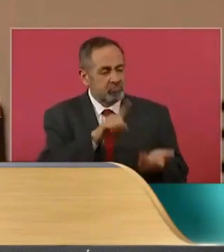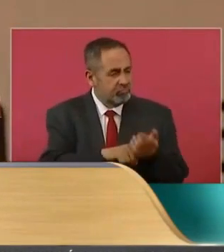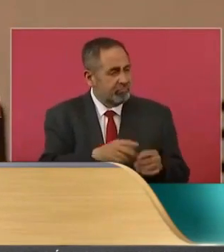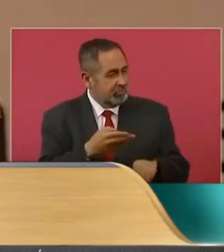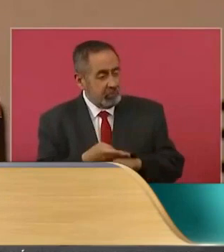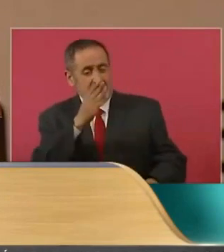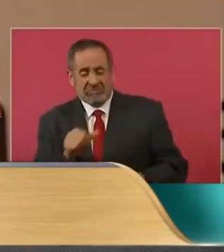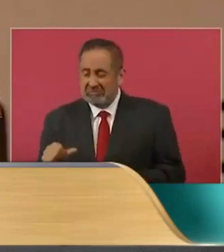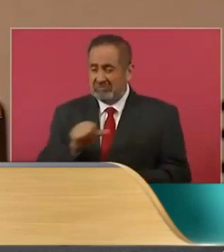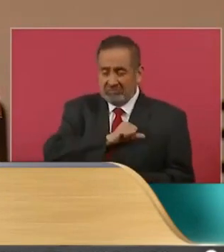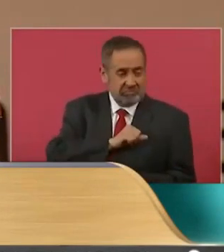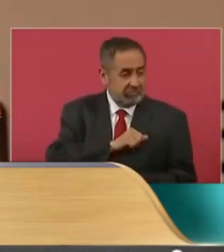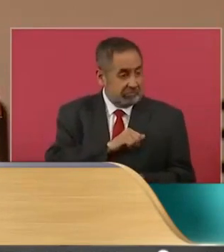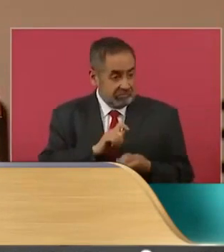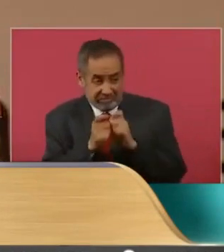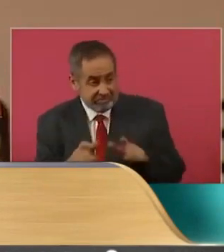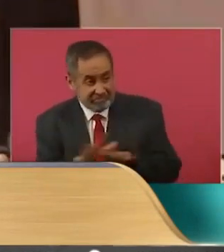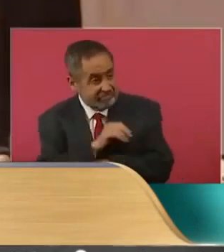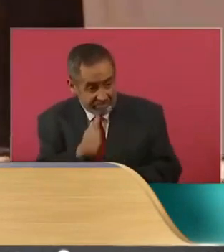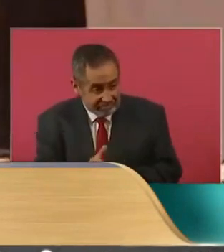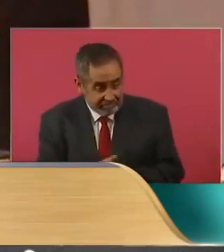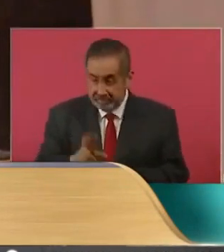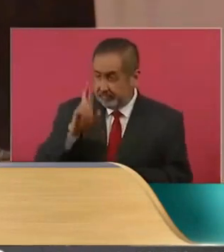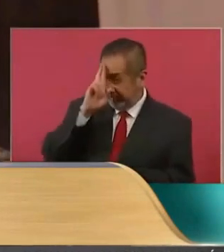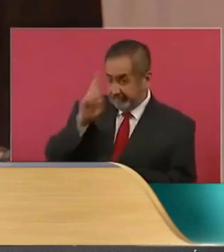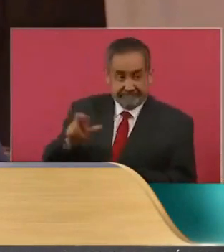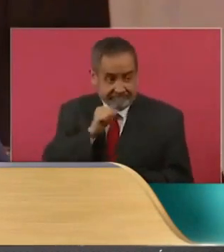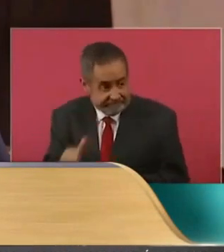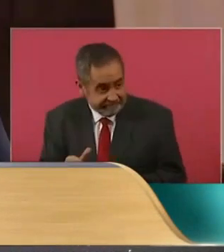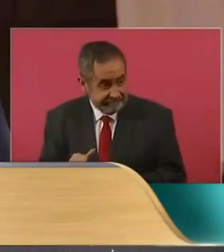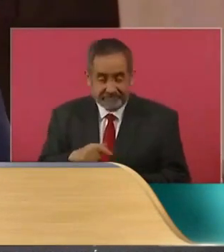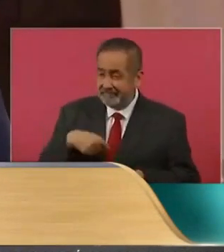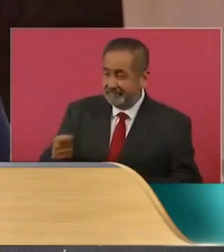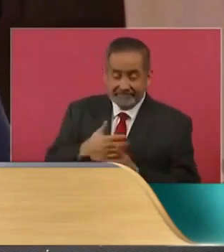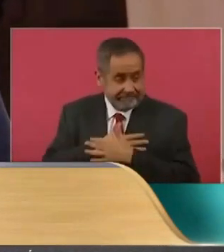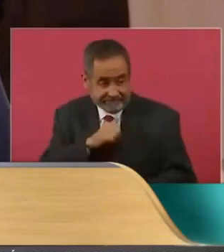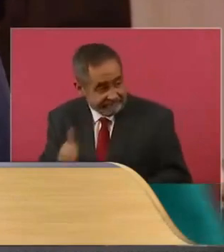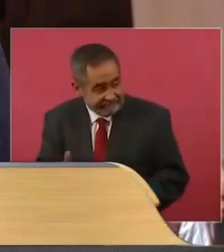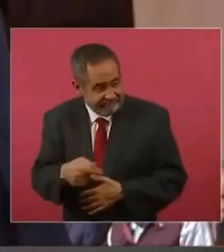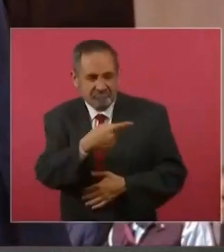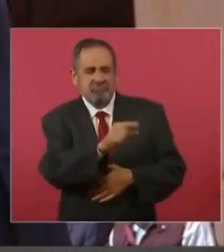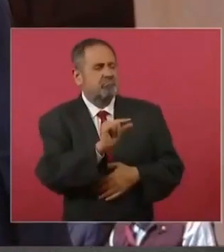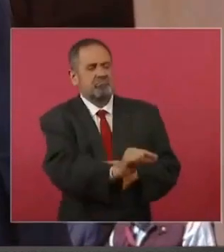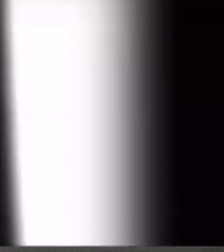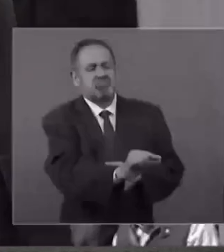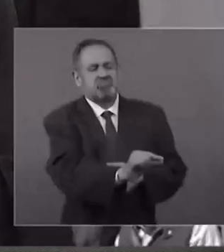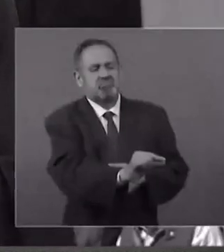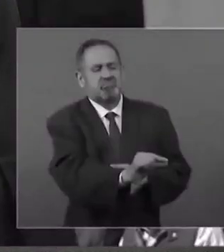egoísmo y aprenden a respetar y a amar a sus semejantes.